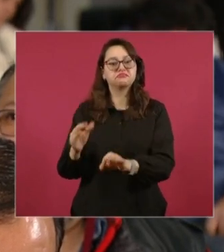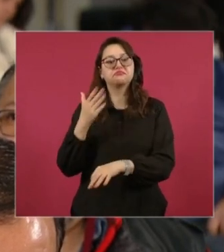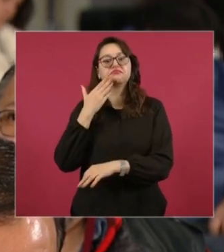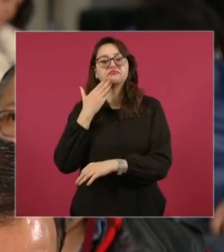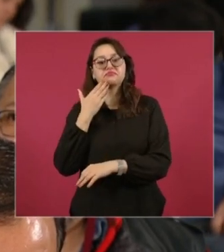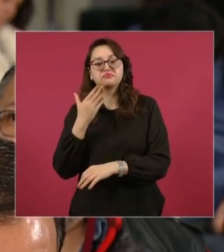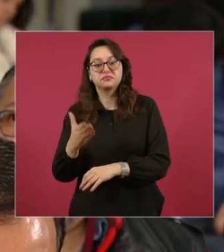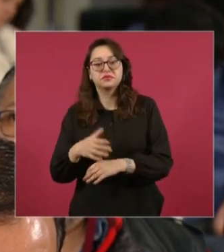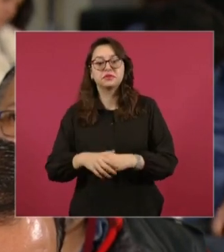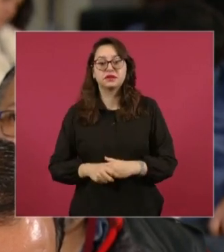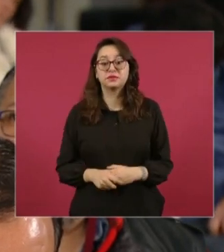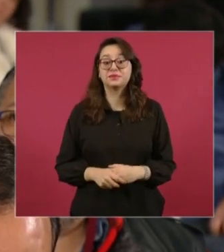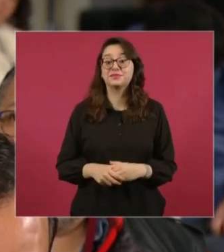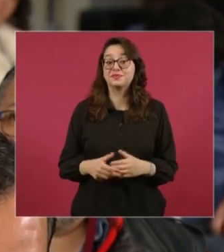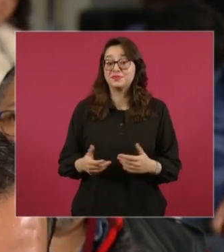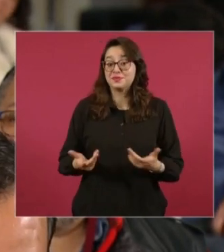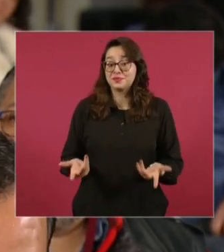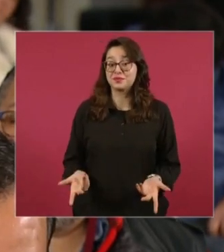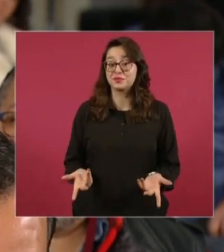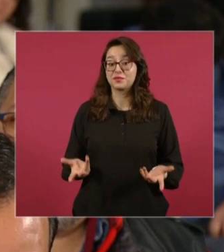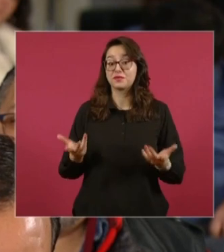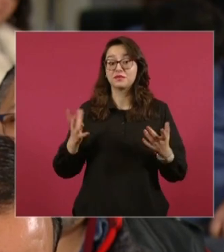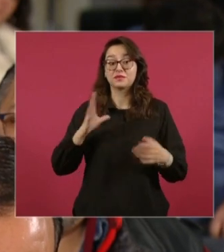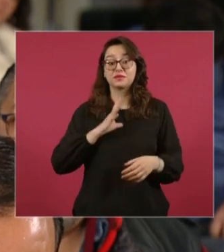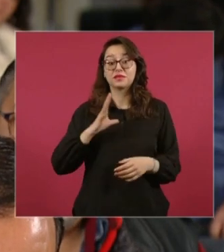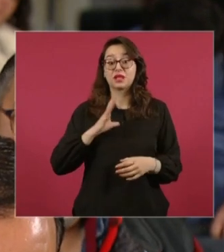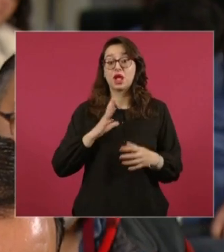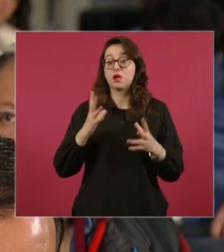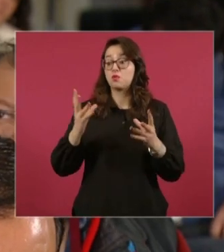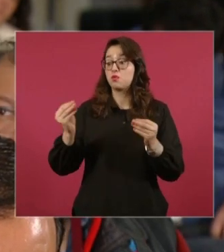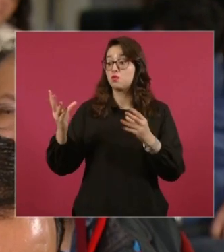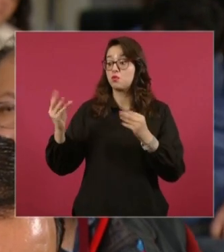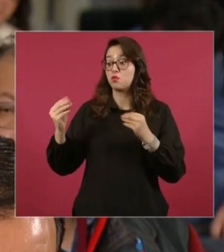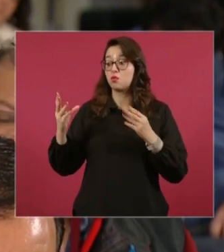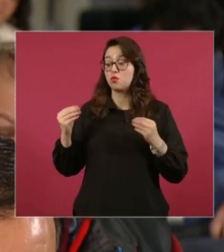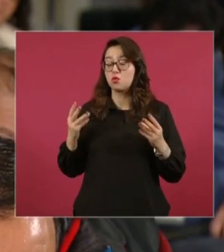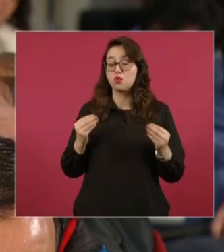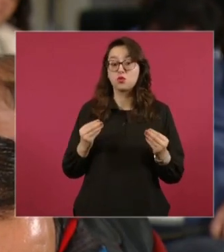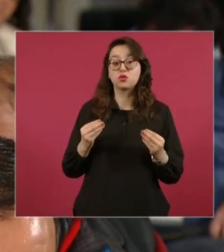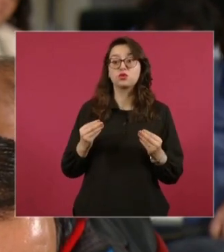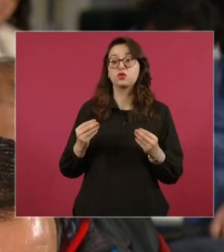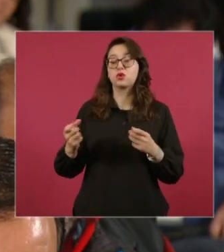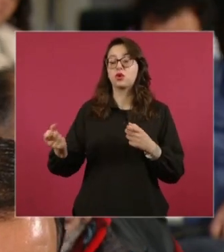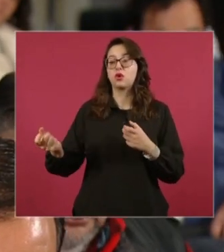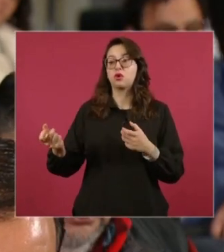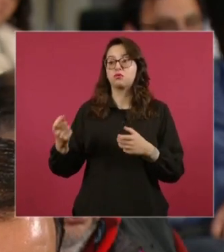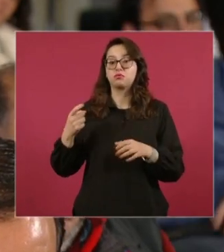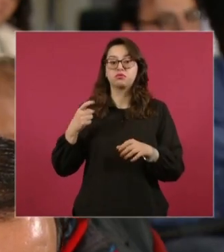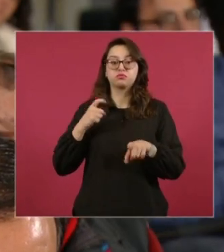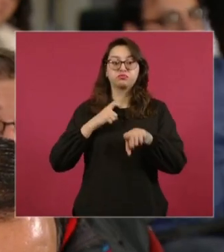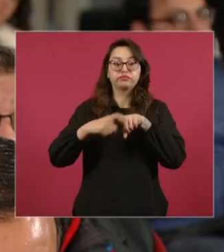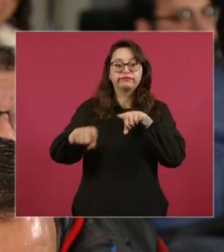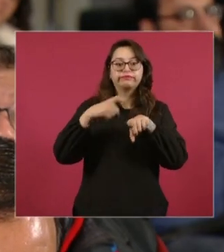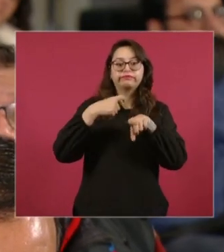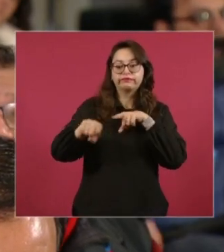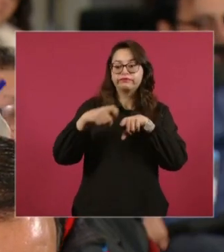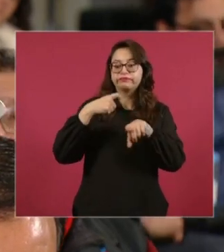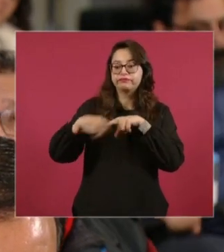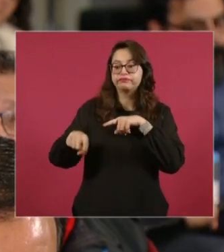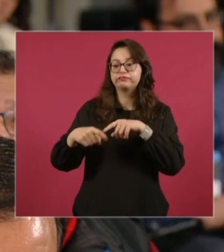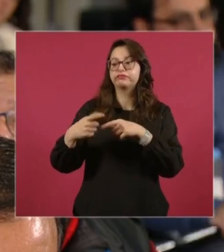de mensajes de felicitaciones, de reconocimiento, de admiración, pero sobre todo de